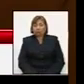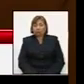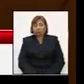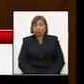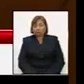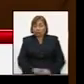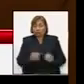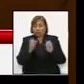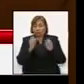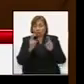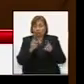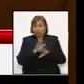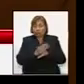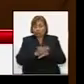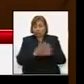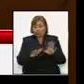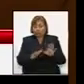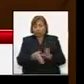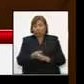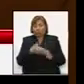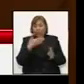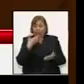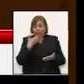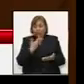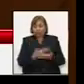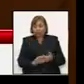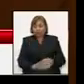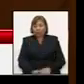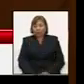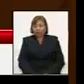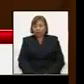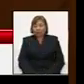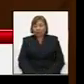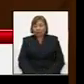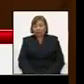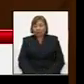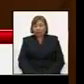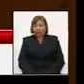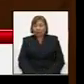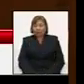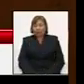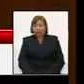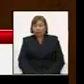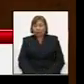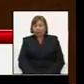Ok, muy bien, hemos terminado, señor Arojo. Muchas gracias por su colaboración.